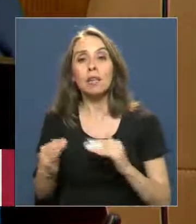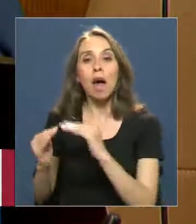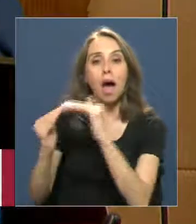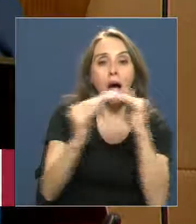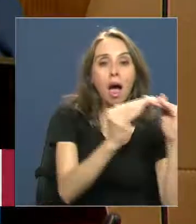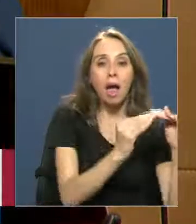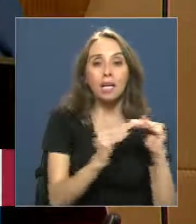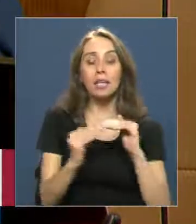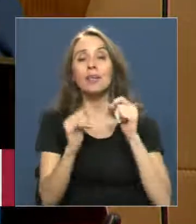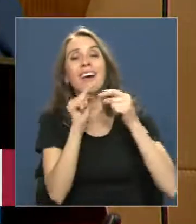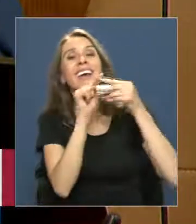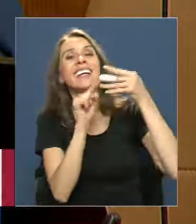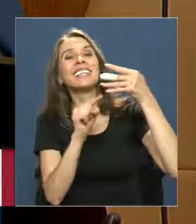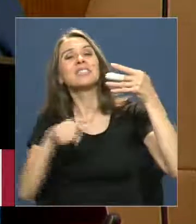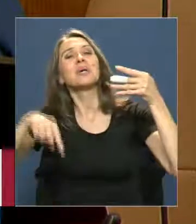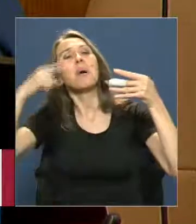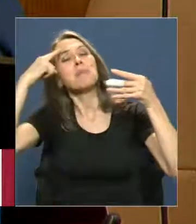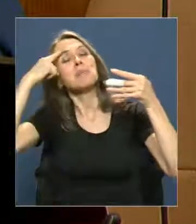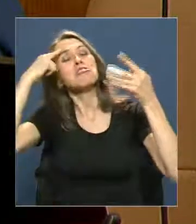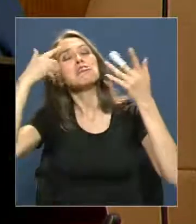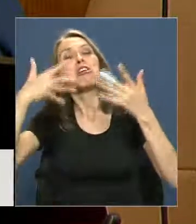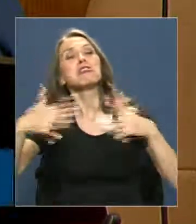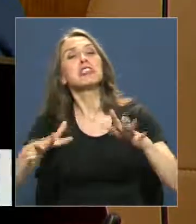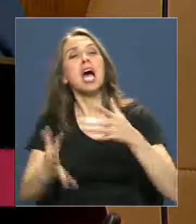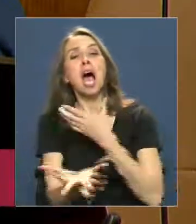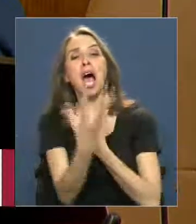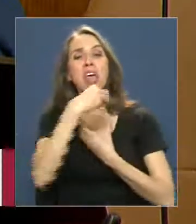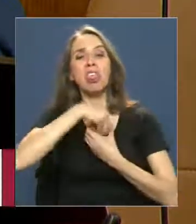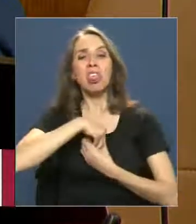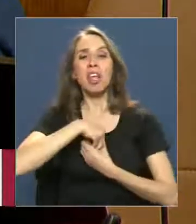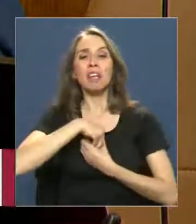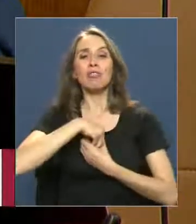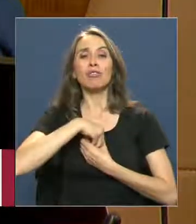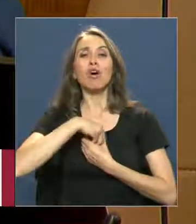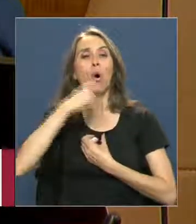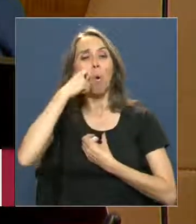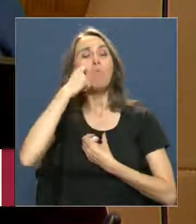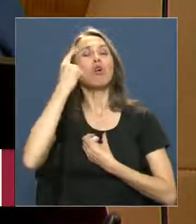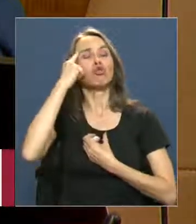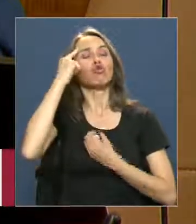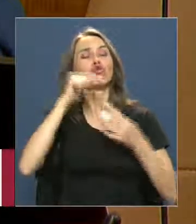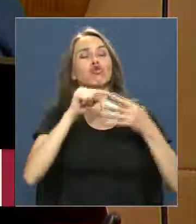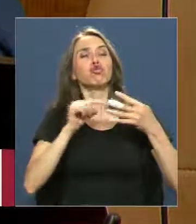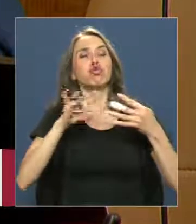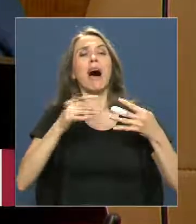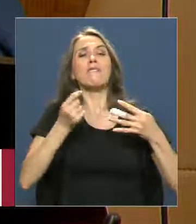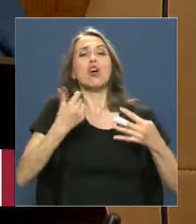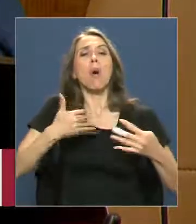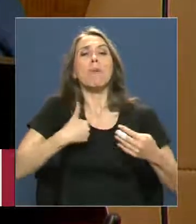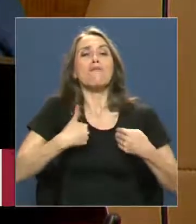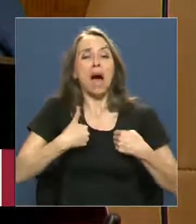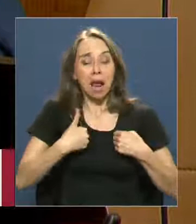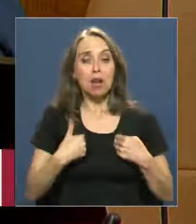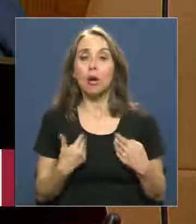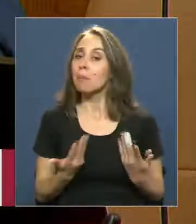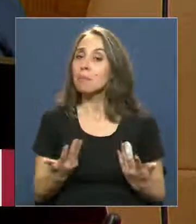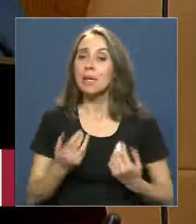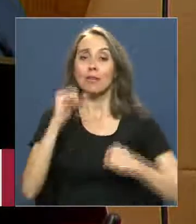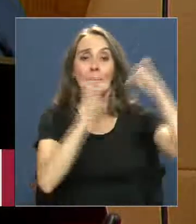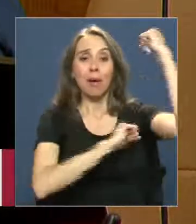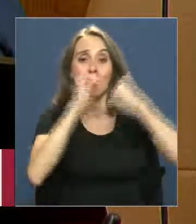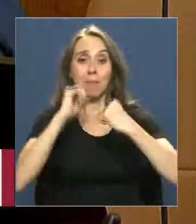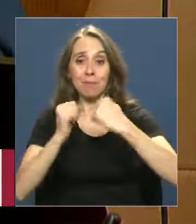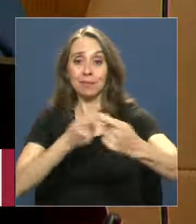que se supone que están dentro de los valores humanos. Pero lamentablemente el mercado, sin